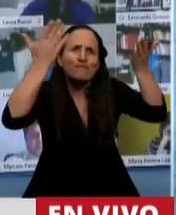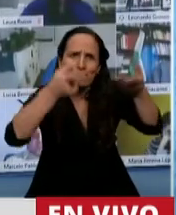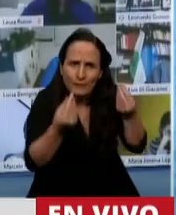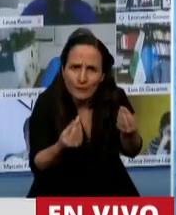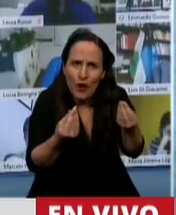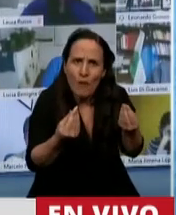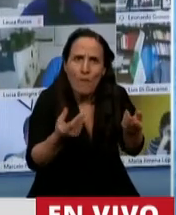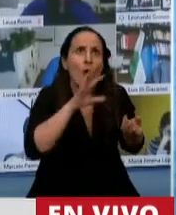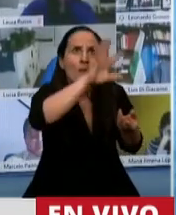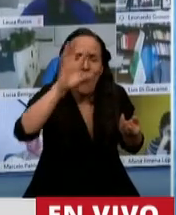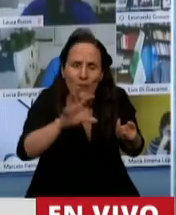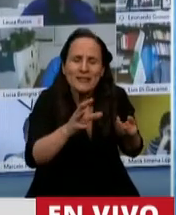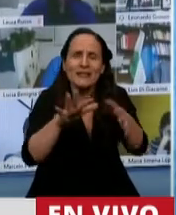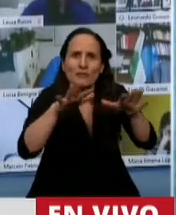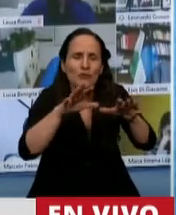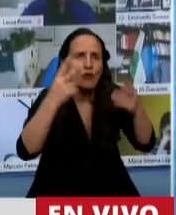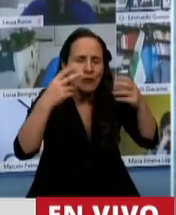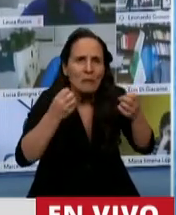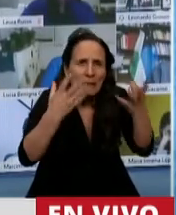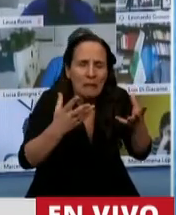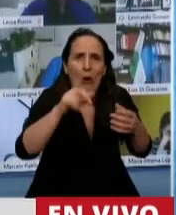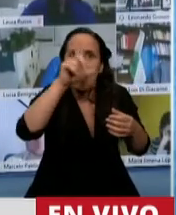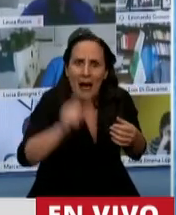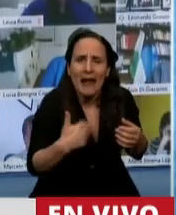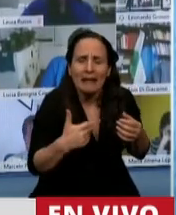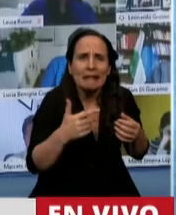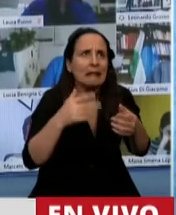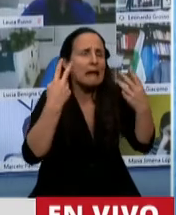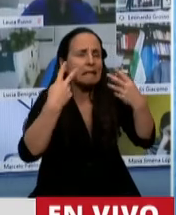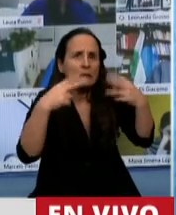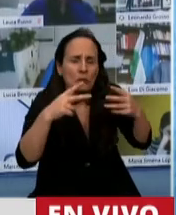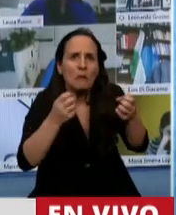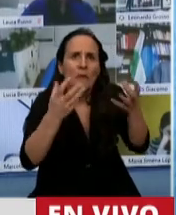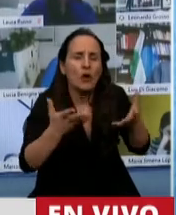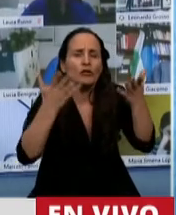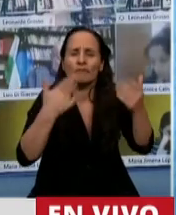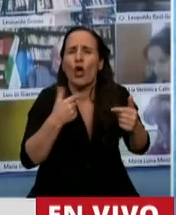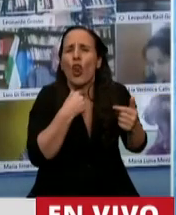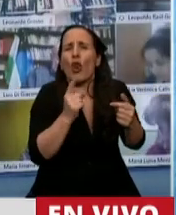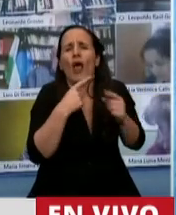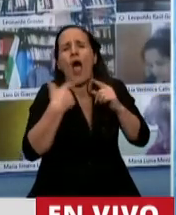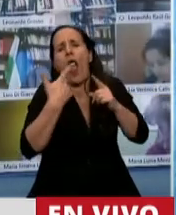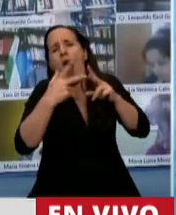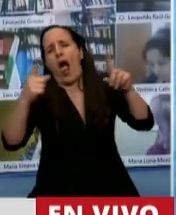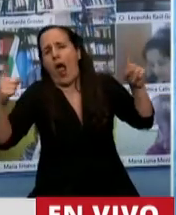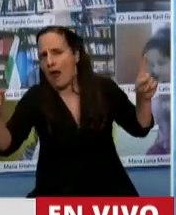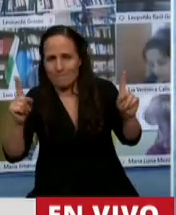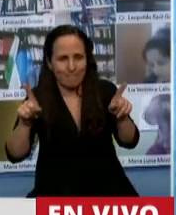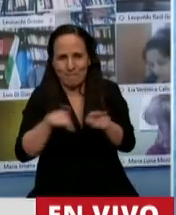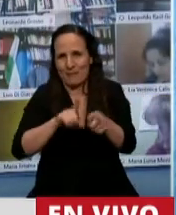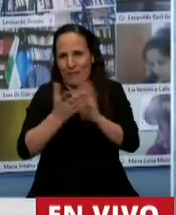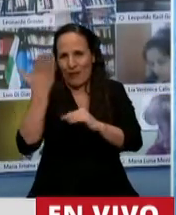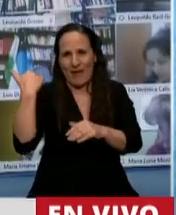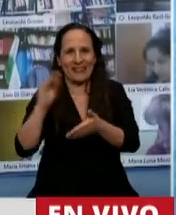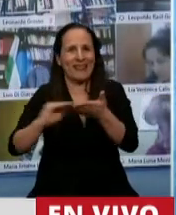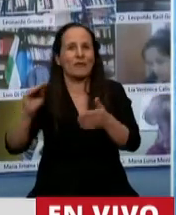cada provincia. Este proyecto que hoy estamos tratando tiene múltiples beneficios. Yo no me quiero extender porque bien los mencionaba el diputado